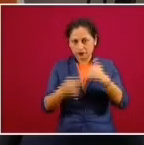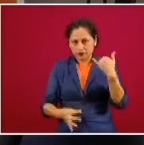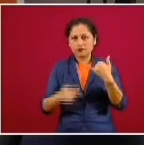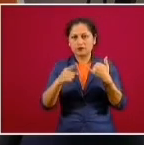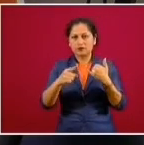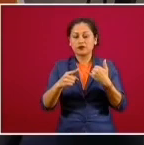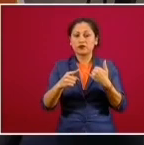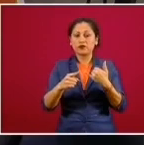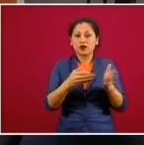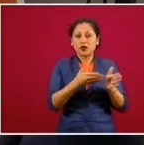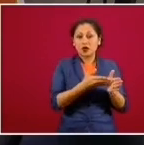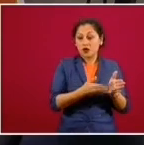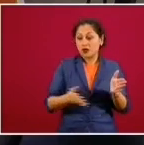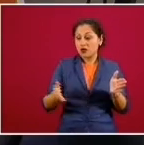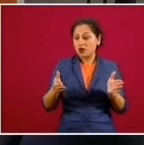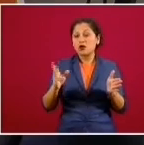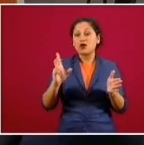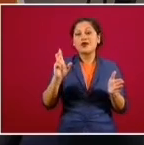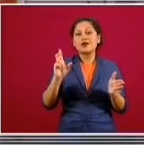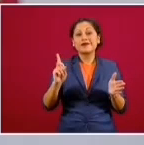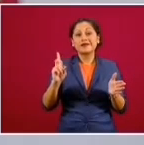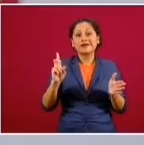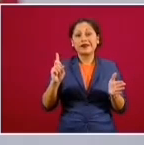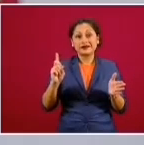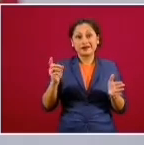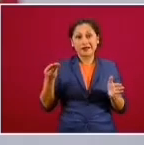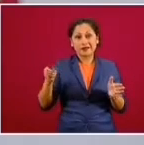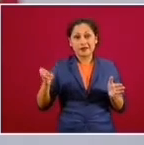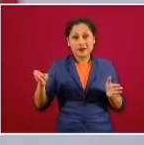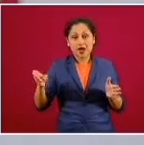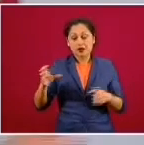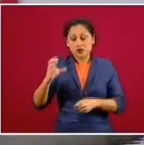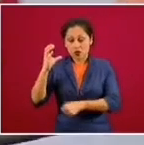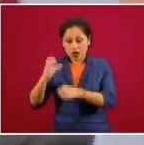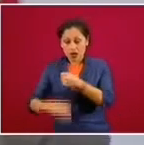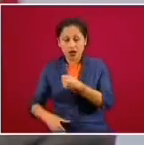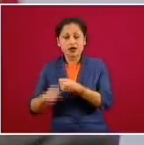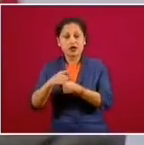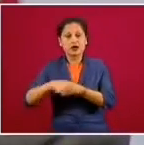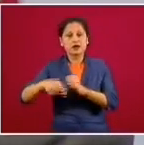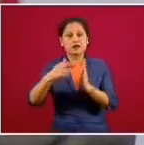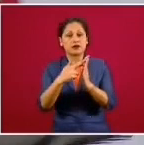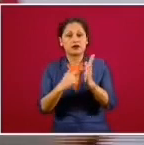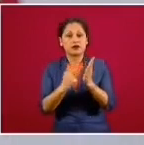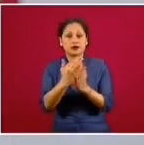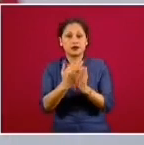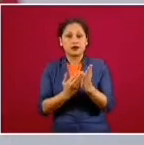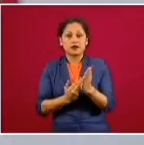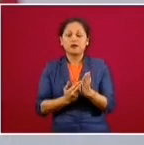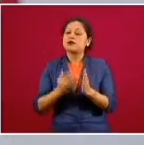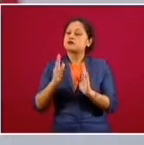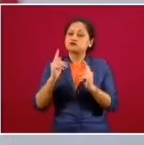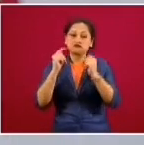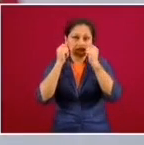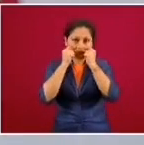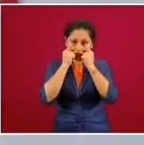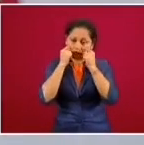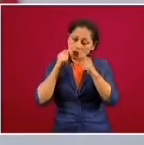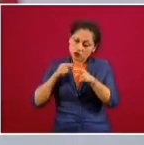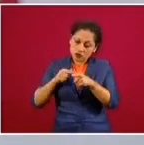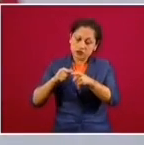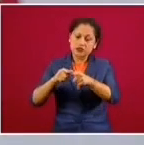la Jornada Nacional de Sana Distancia, la protección con estas medidas de sana distancia de las